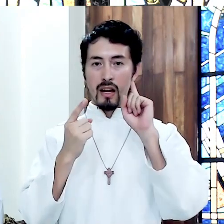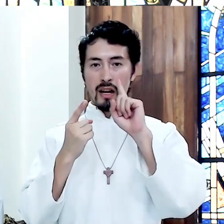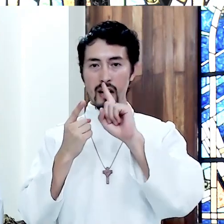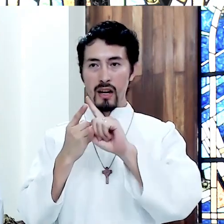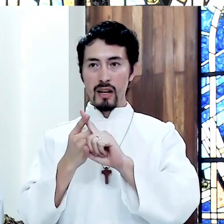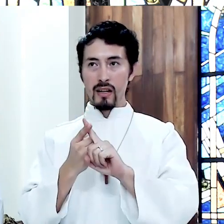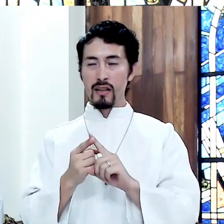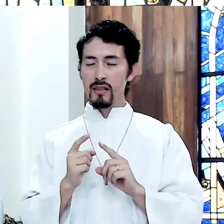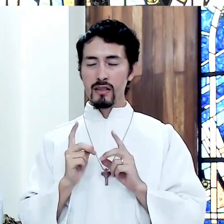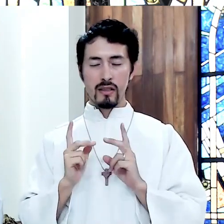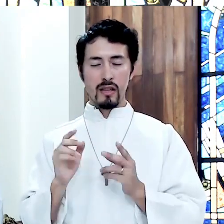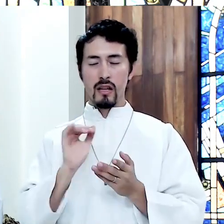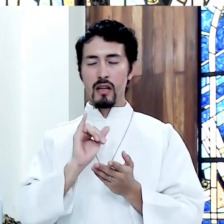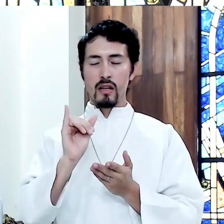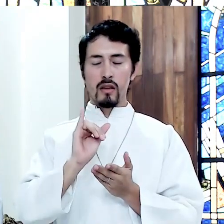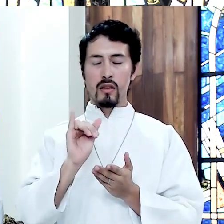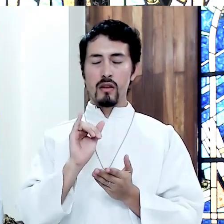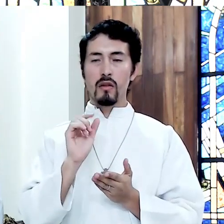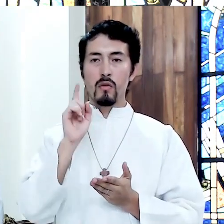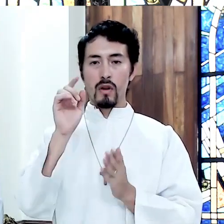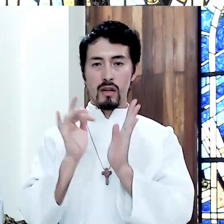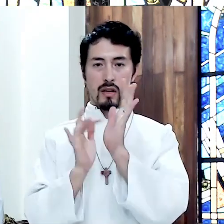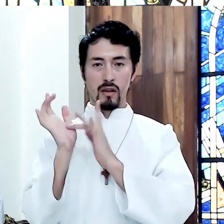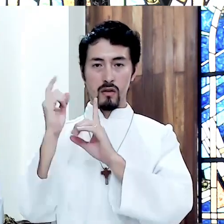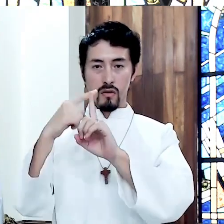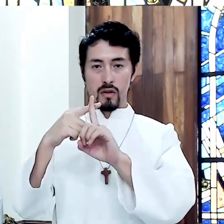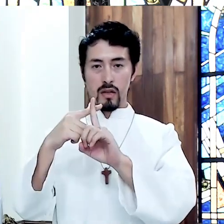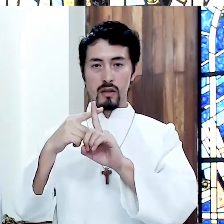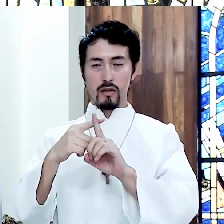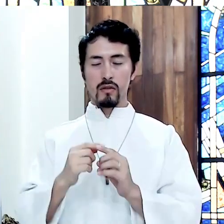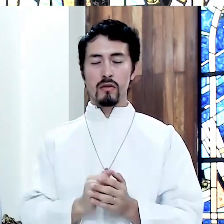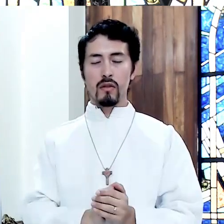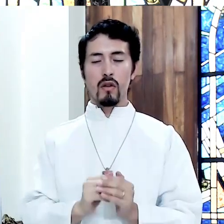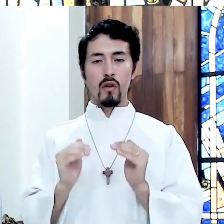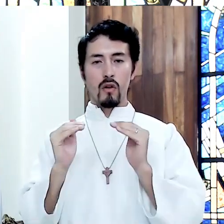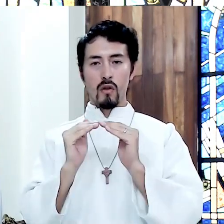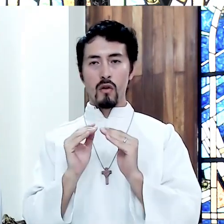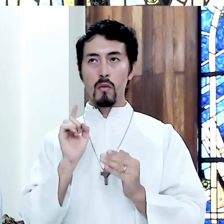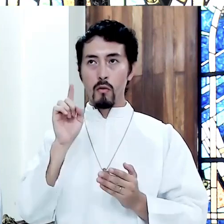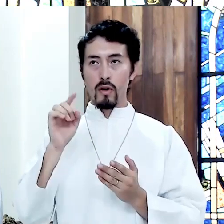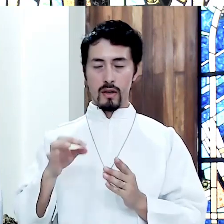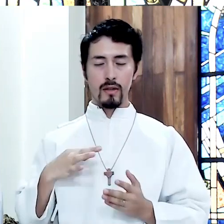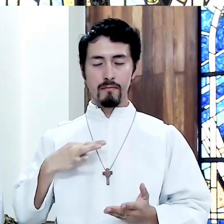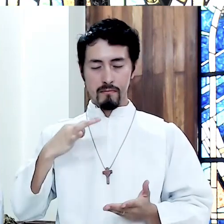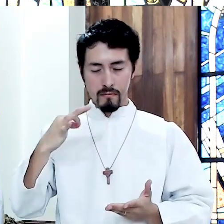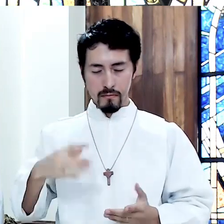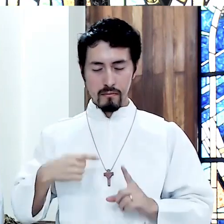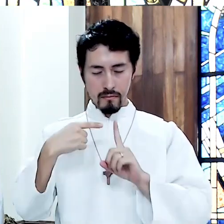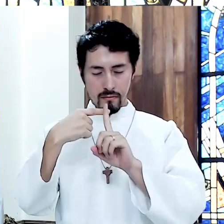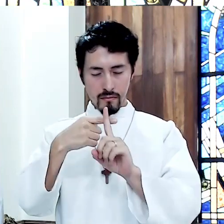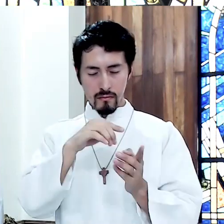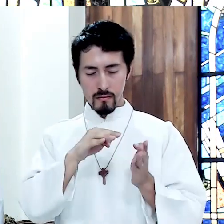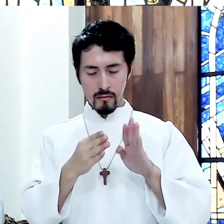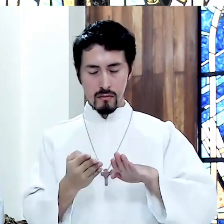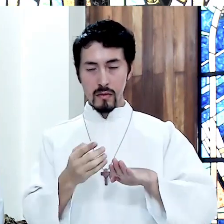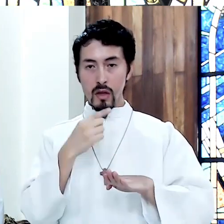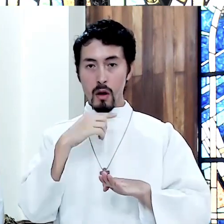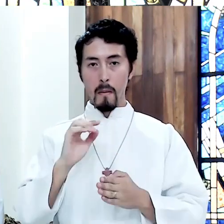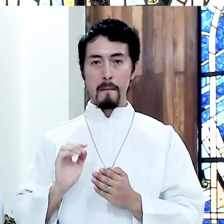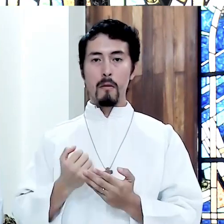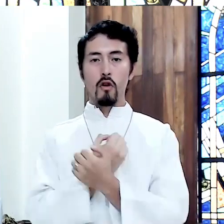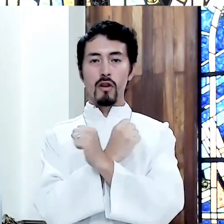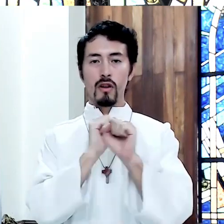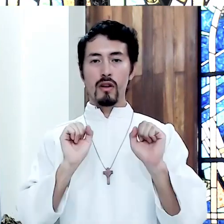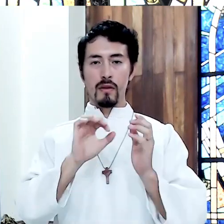amor que movió a tu Hijo a entregarse a la muerte por la salvación del mundo. Por nuestro